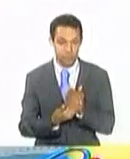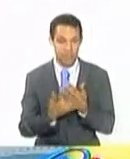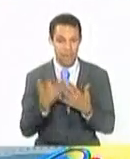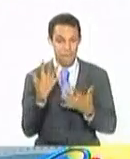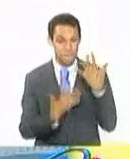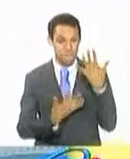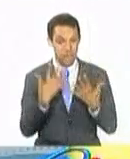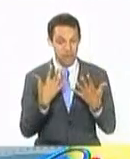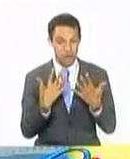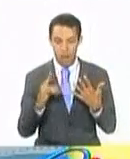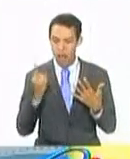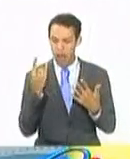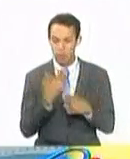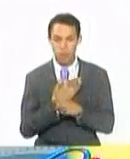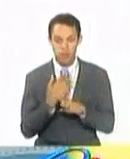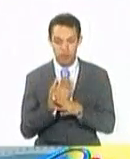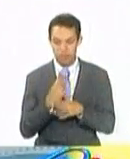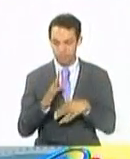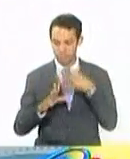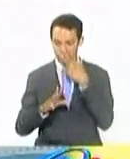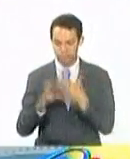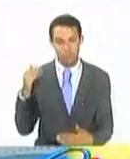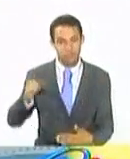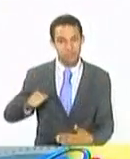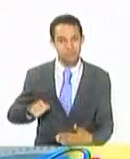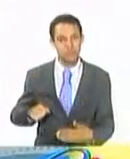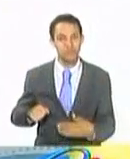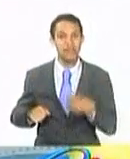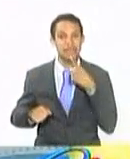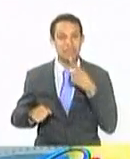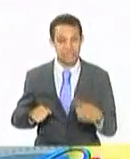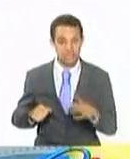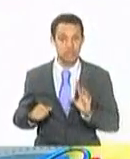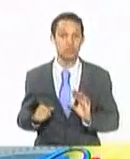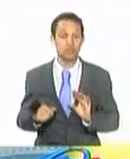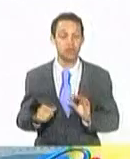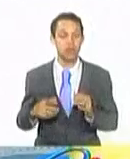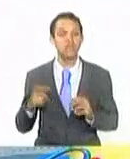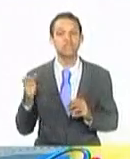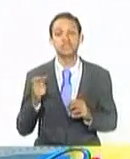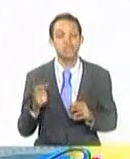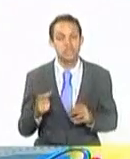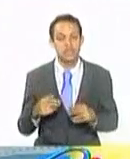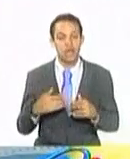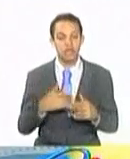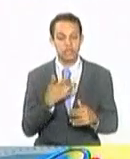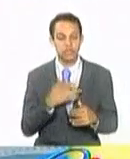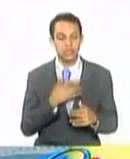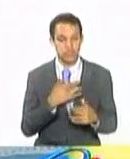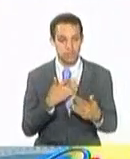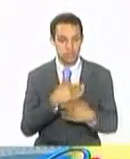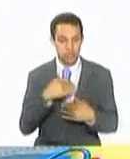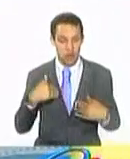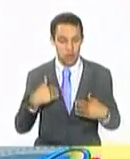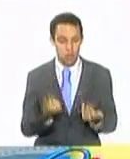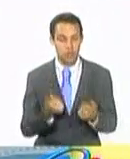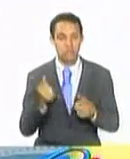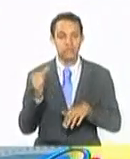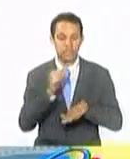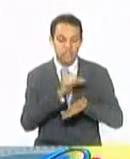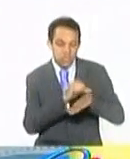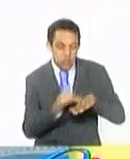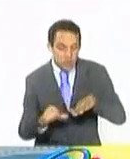córtes Ela y nosotros tenemos que entender que la medicina ha avanzado mucho pero que la cirugía es necesaria